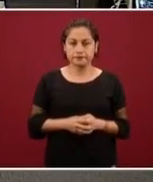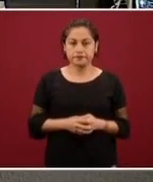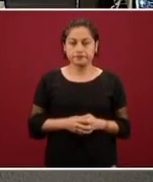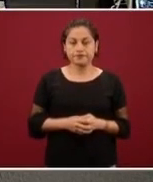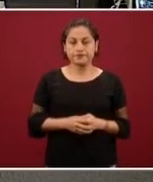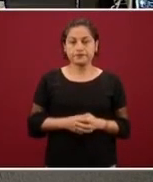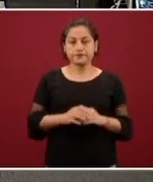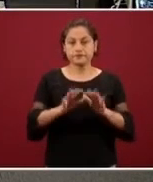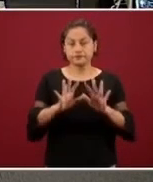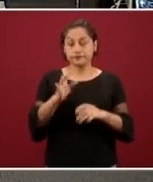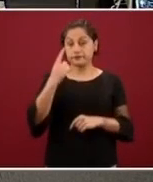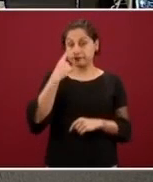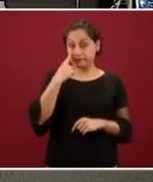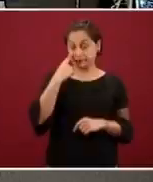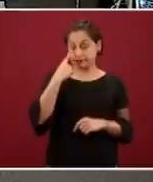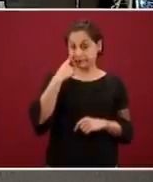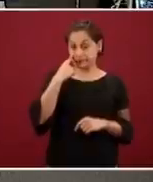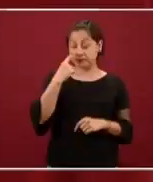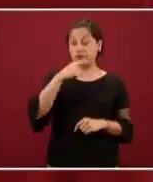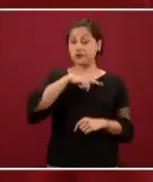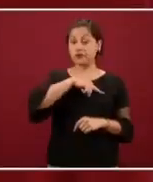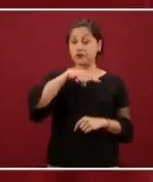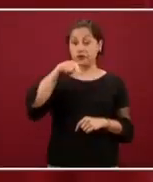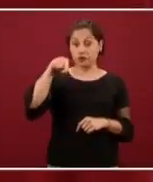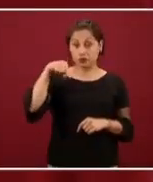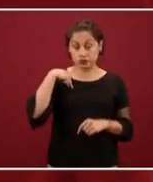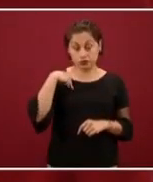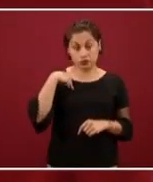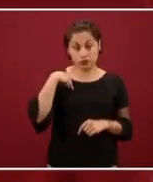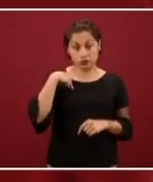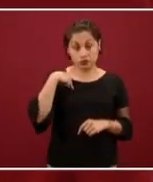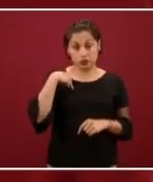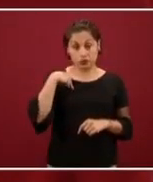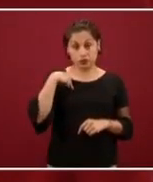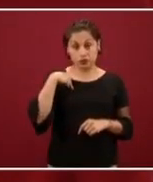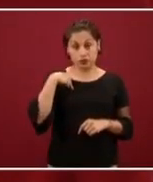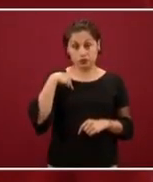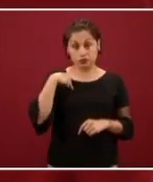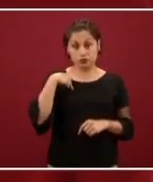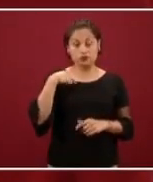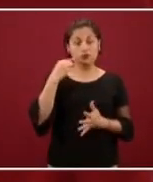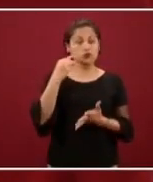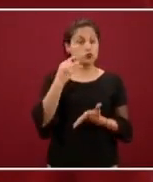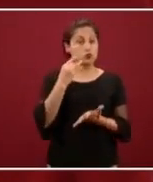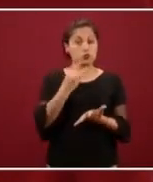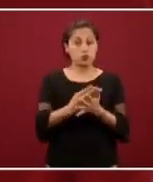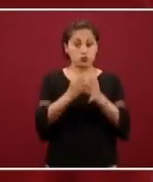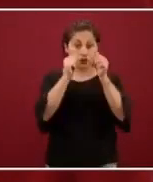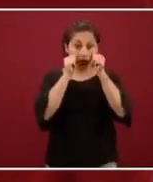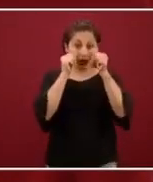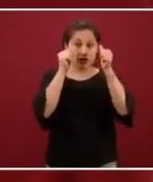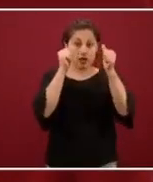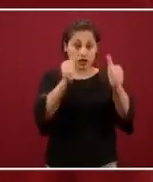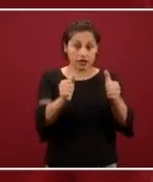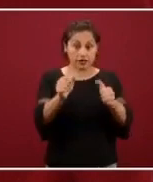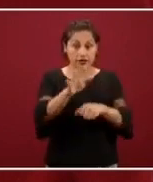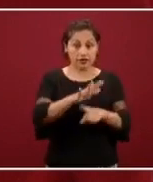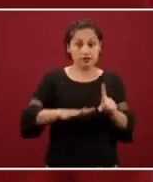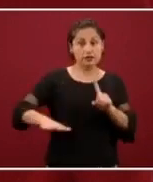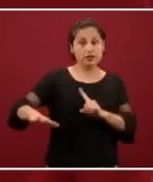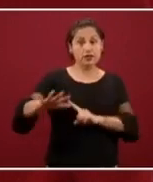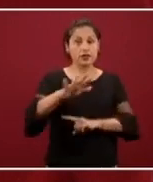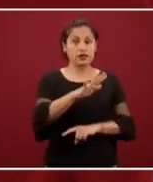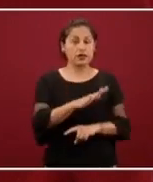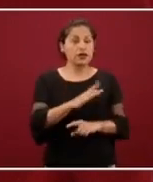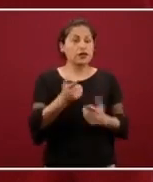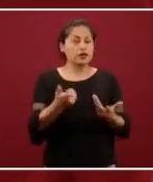Miren, nosotros nos basamos en simple y sencillamente la evidencia científica que se esté generando. No hay evidencia al